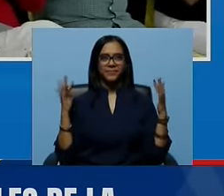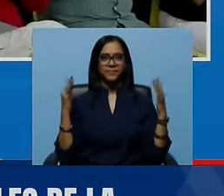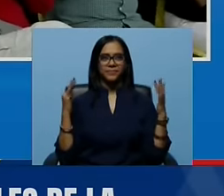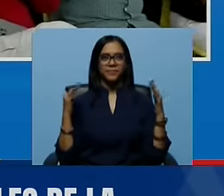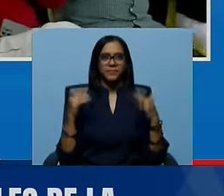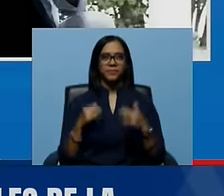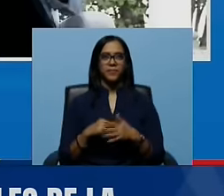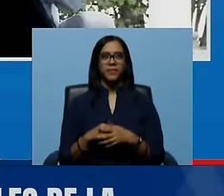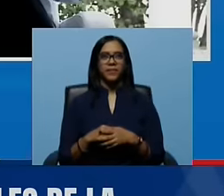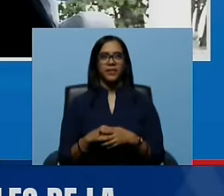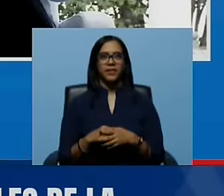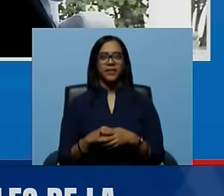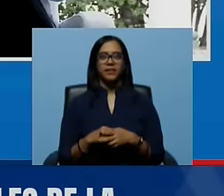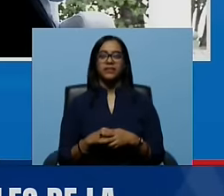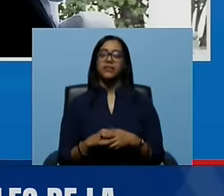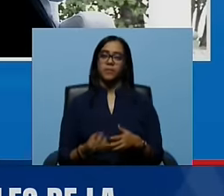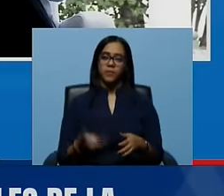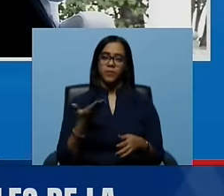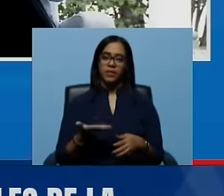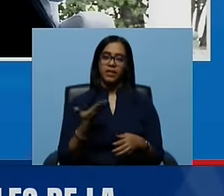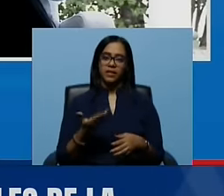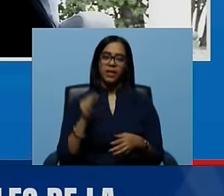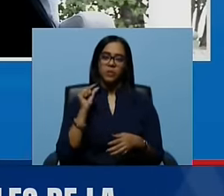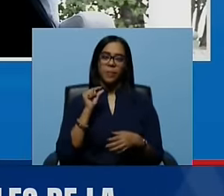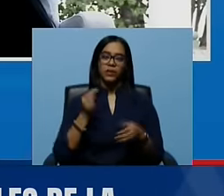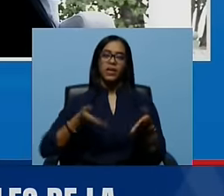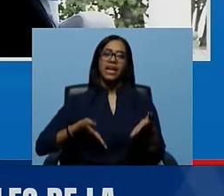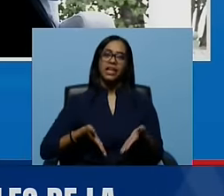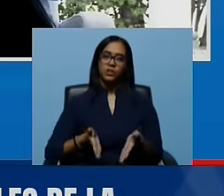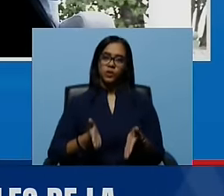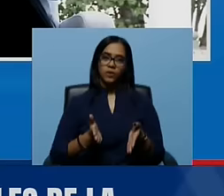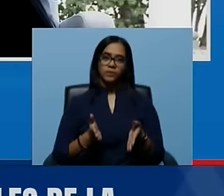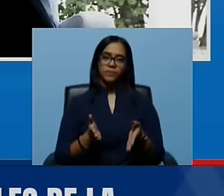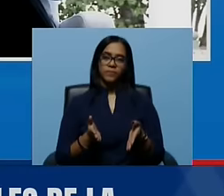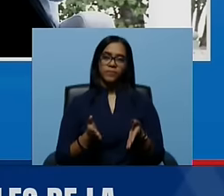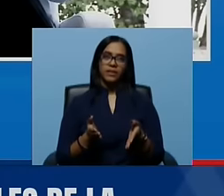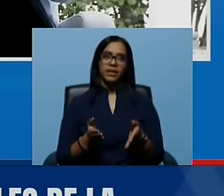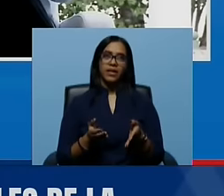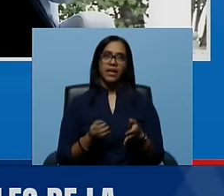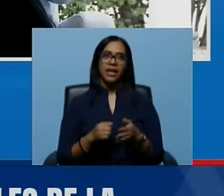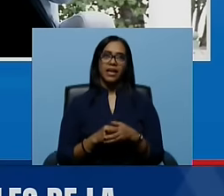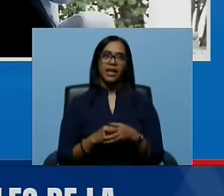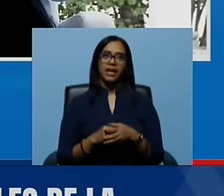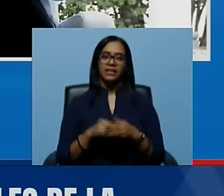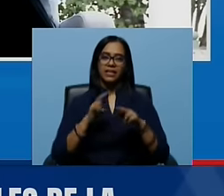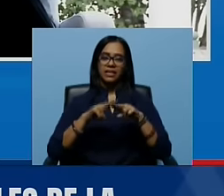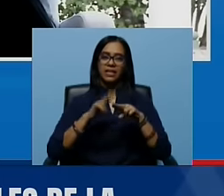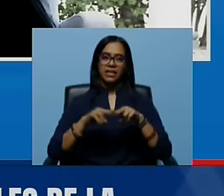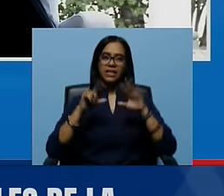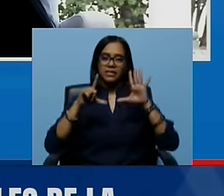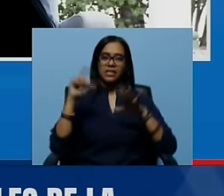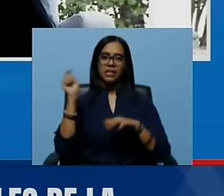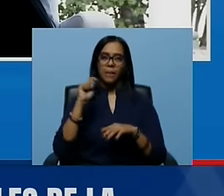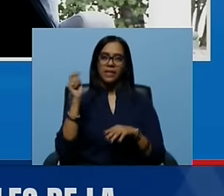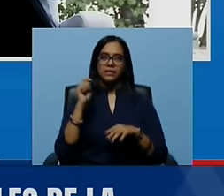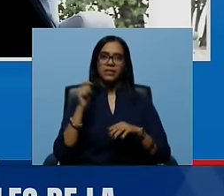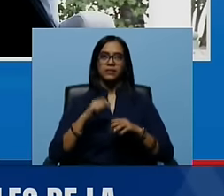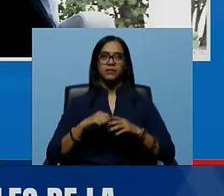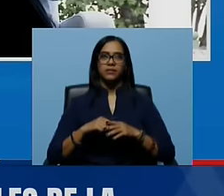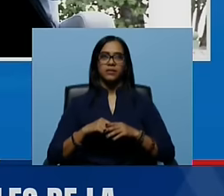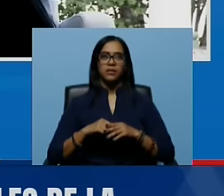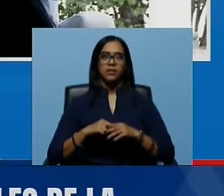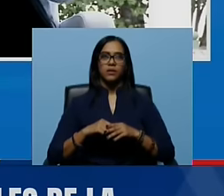Por eso es tan oportuno el momento en que nació esta muchachita de 7 meses.